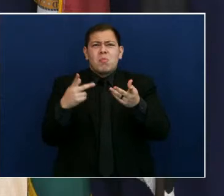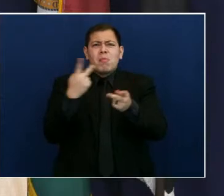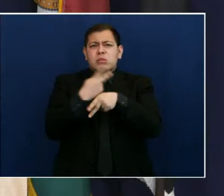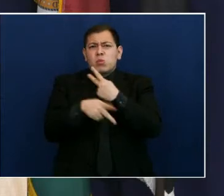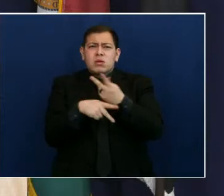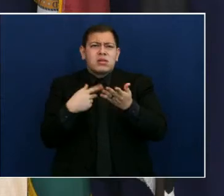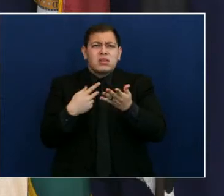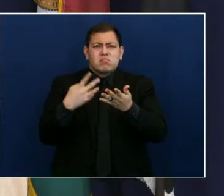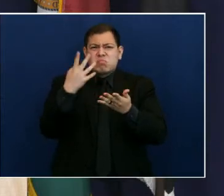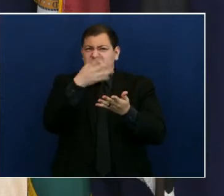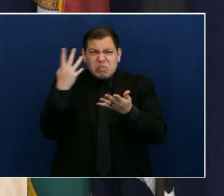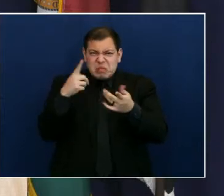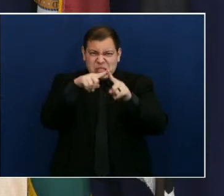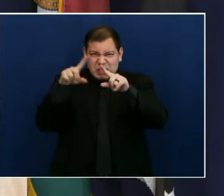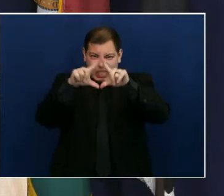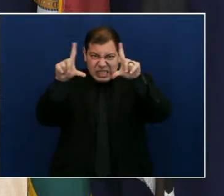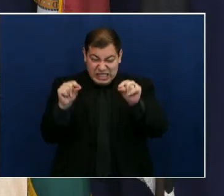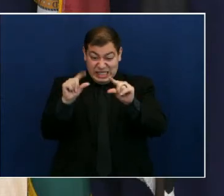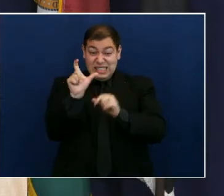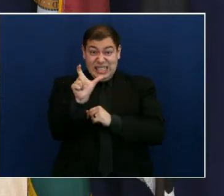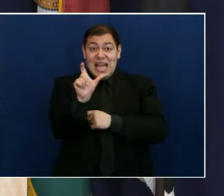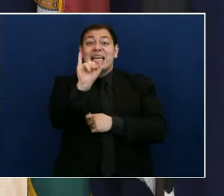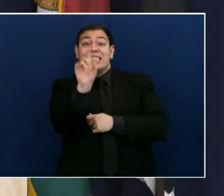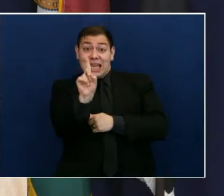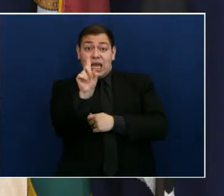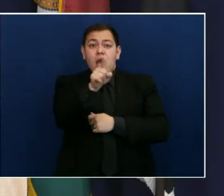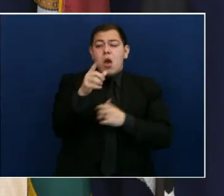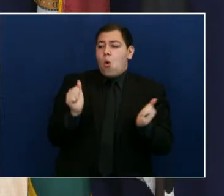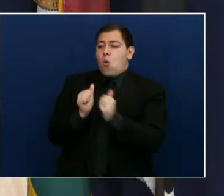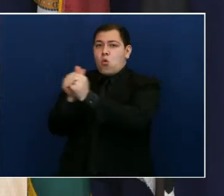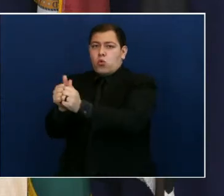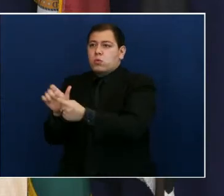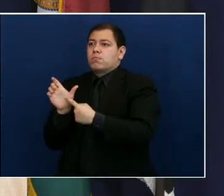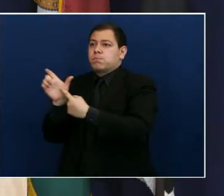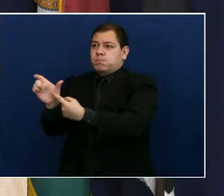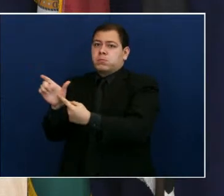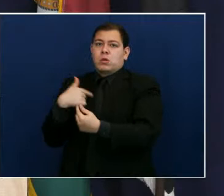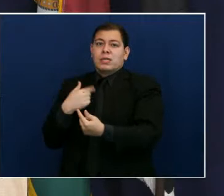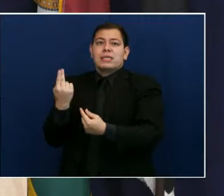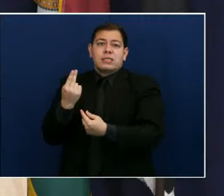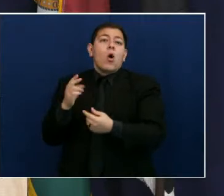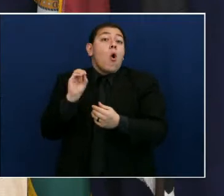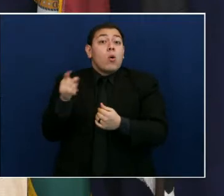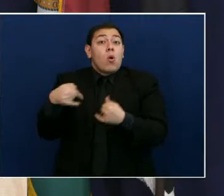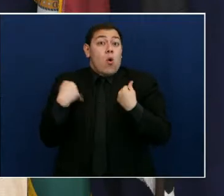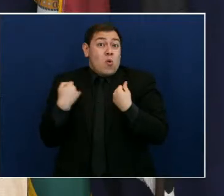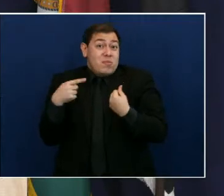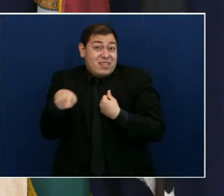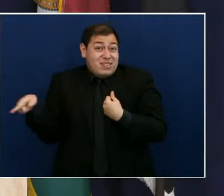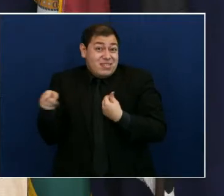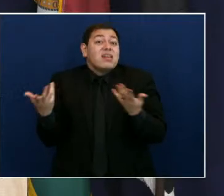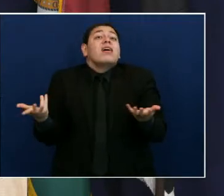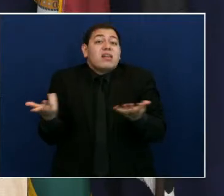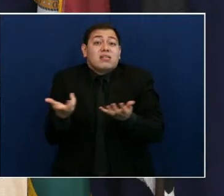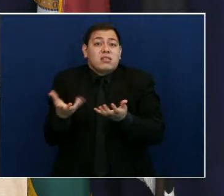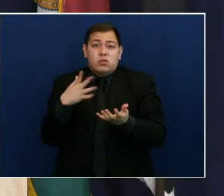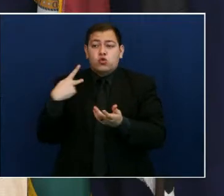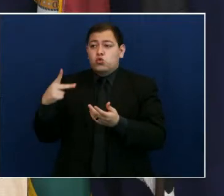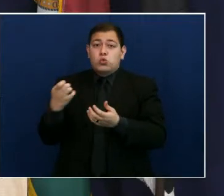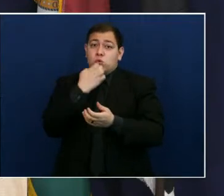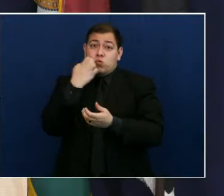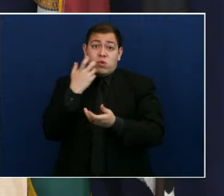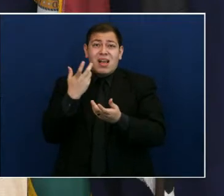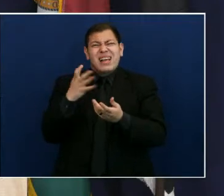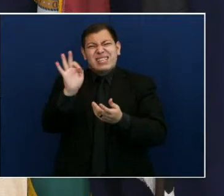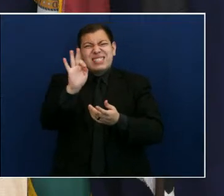de las escuelas. En cuanto al acceso a las vacunas y los jóvenes que tengan o no tengan esa habilidad